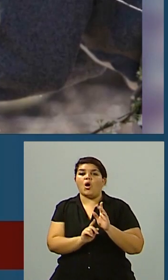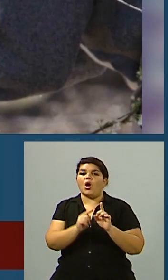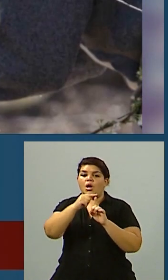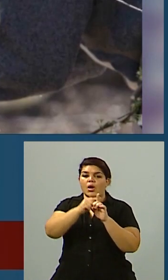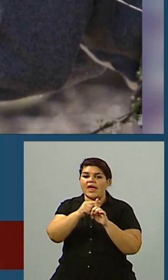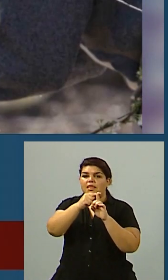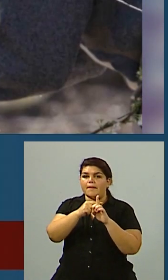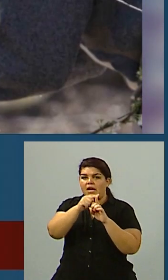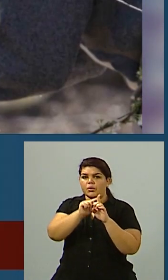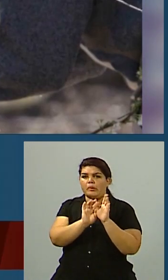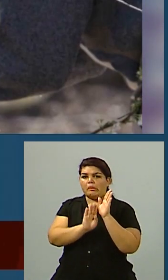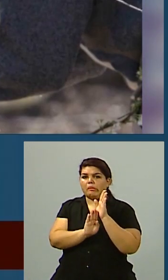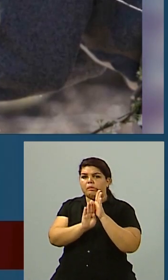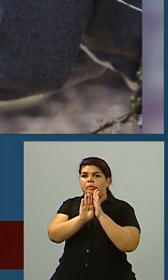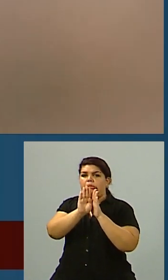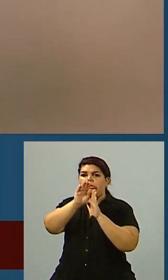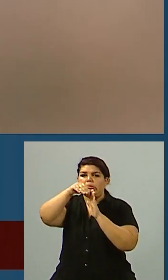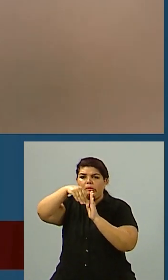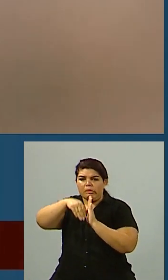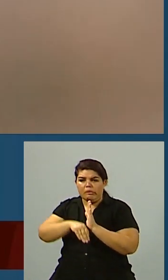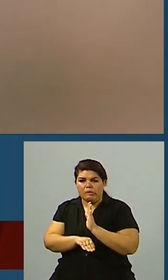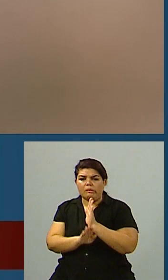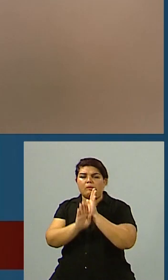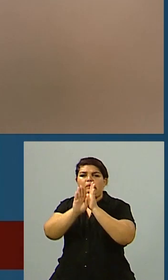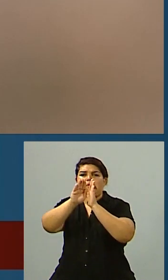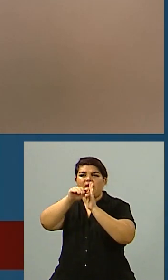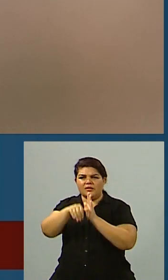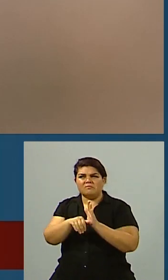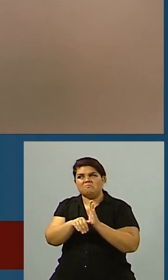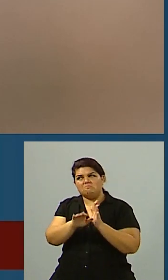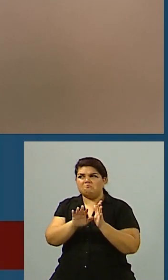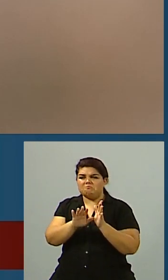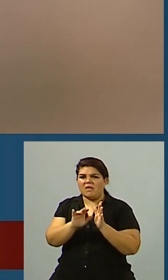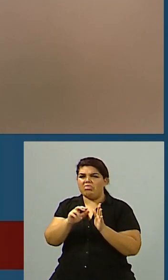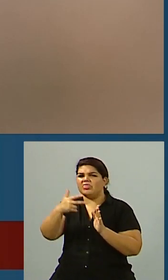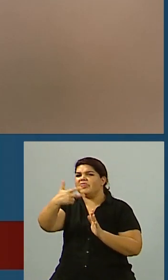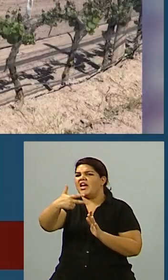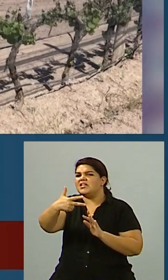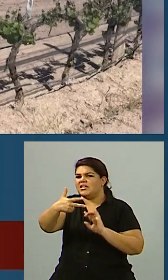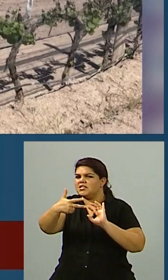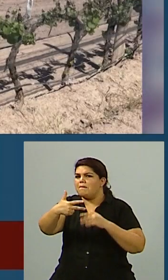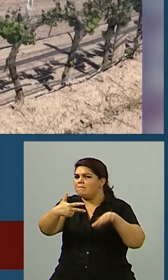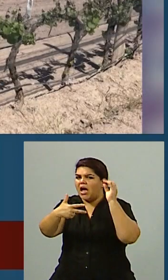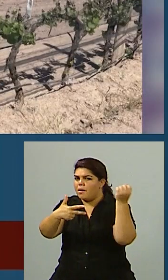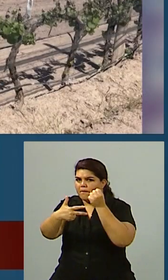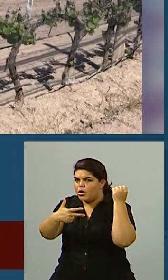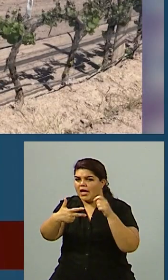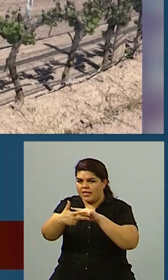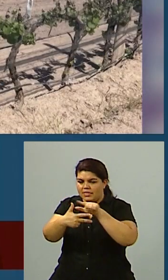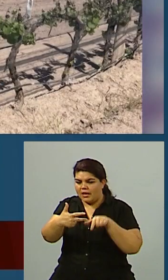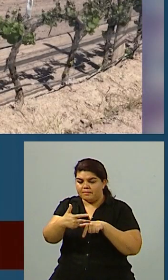mismas. Quizá una cuarta haya pasado también, pero de estas tres se han presentado